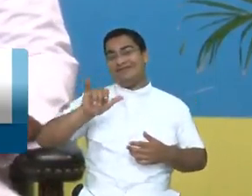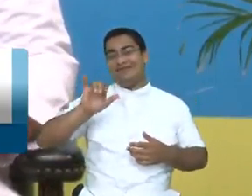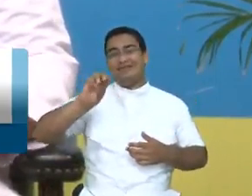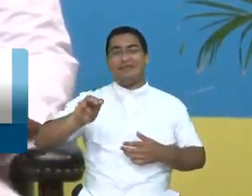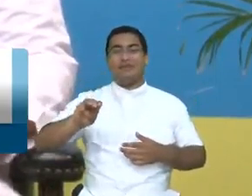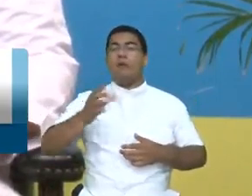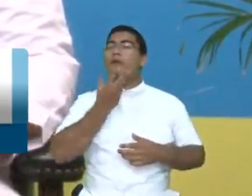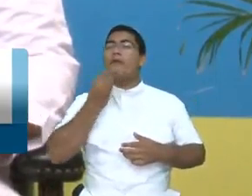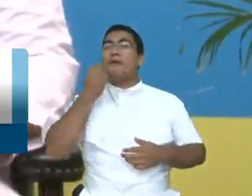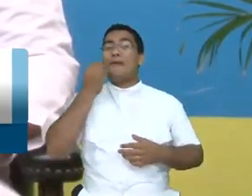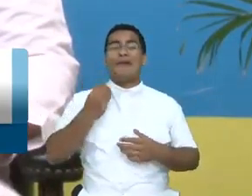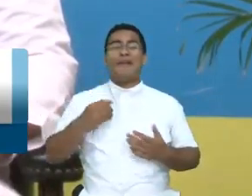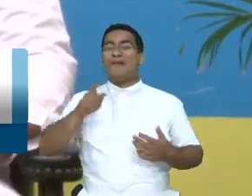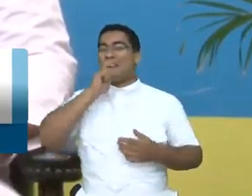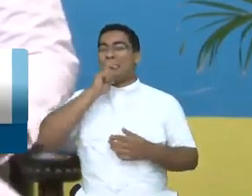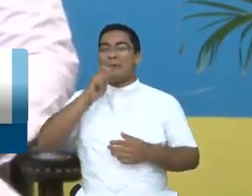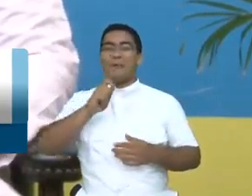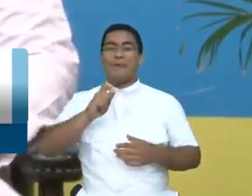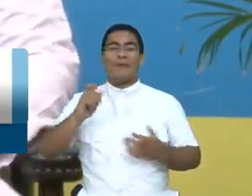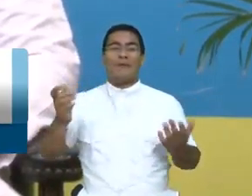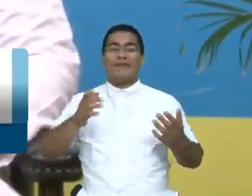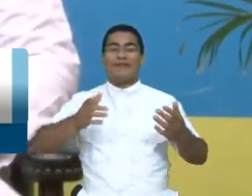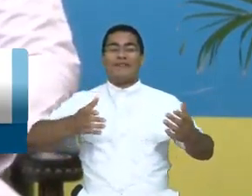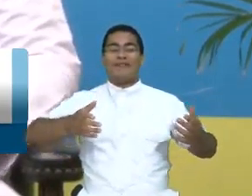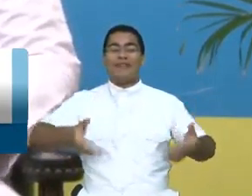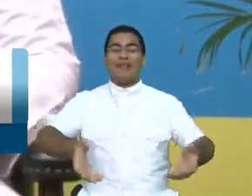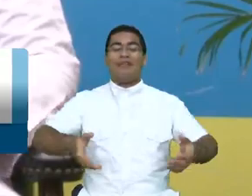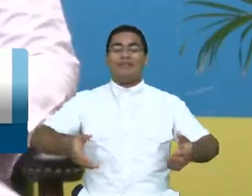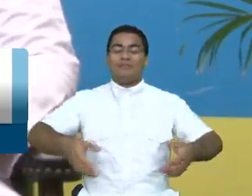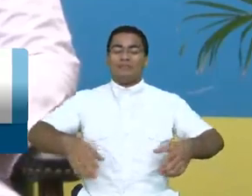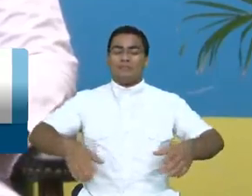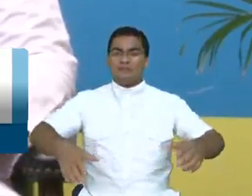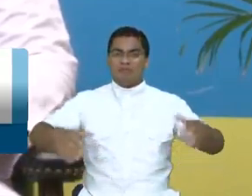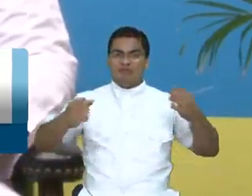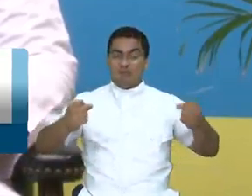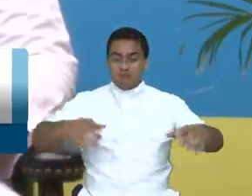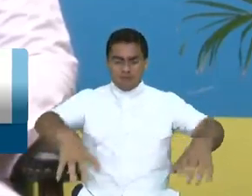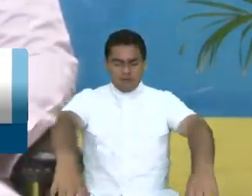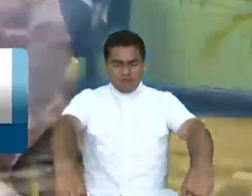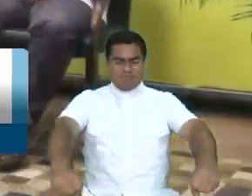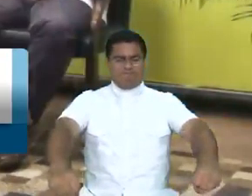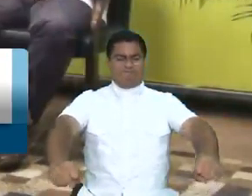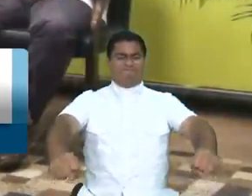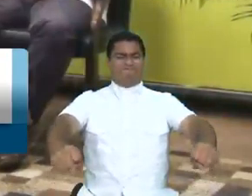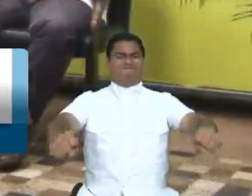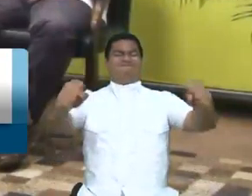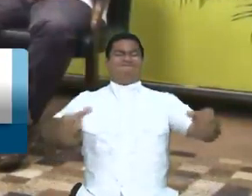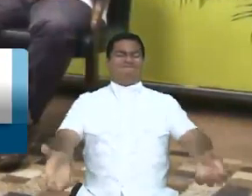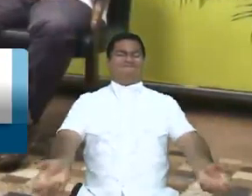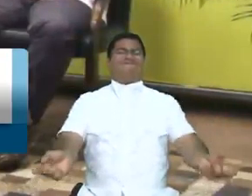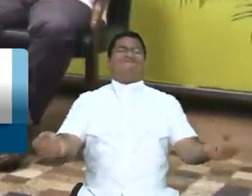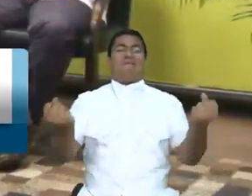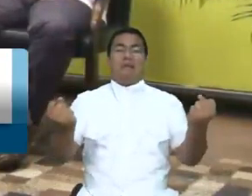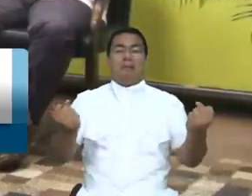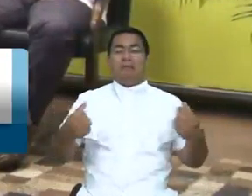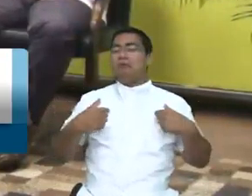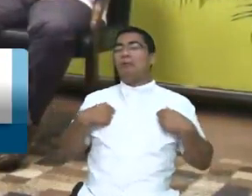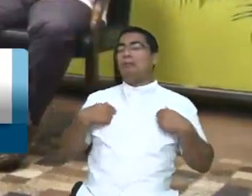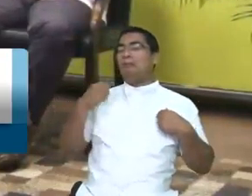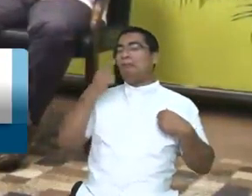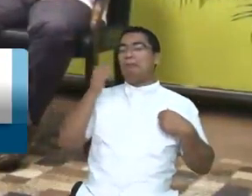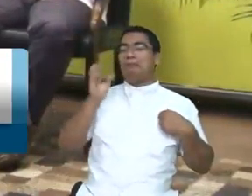al gimnasio y a veces el instructor no tiene conocimiento básico de anatomía de la columna. Entonces, lleva